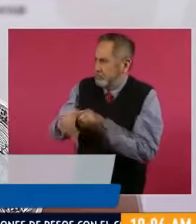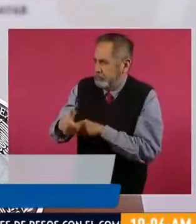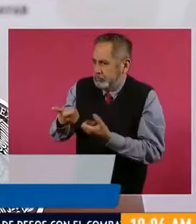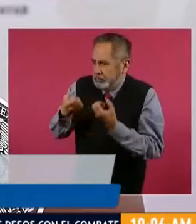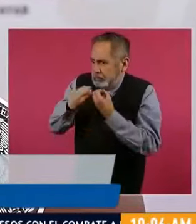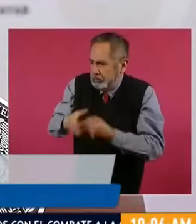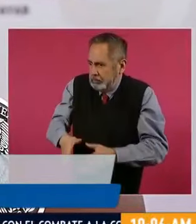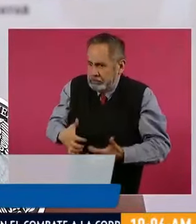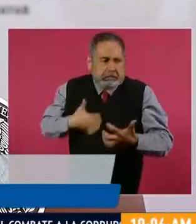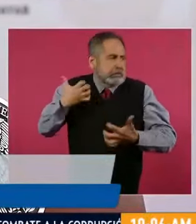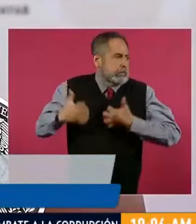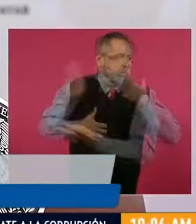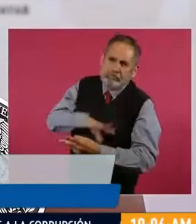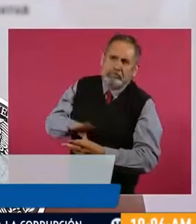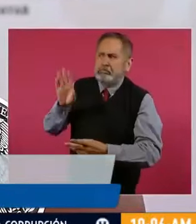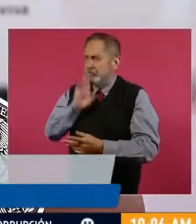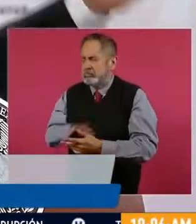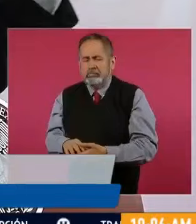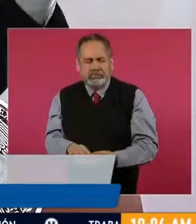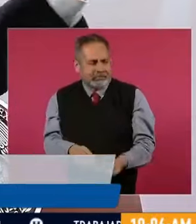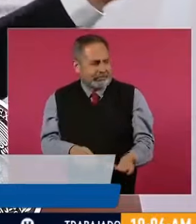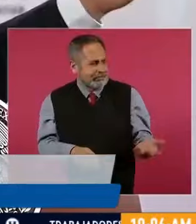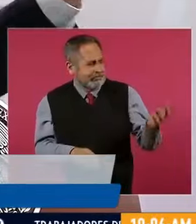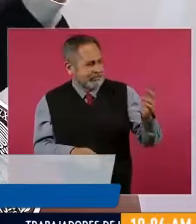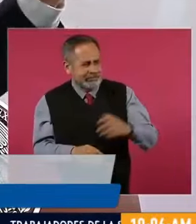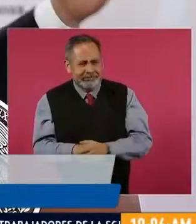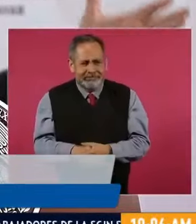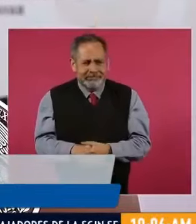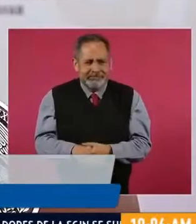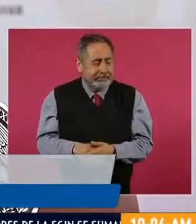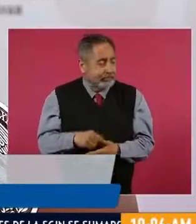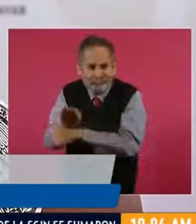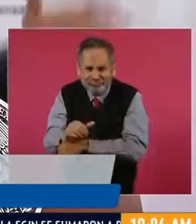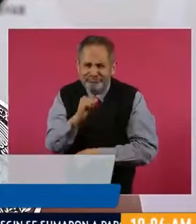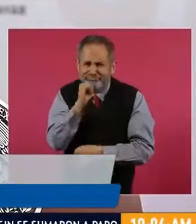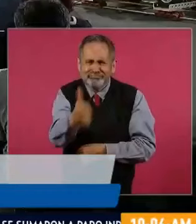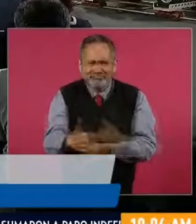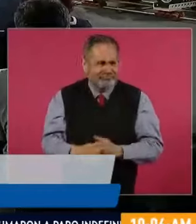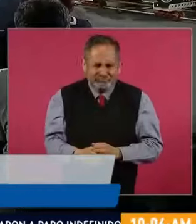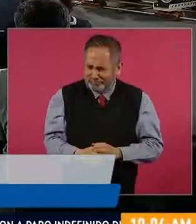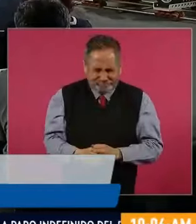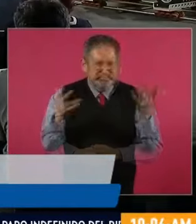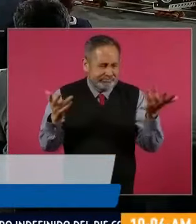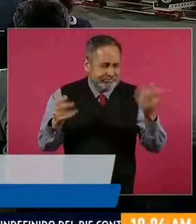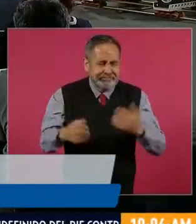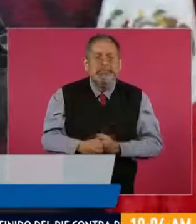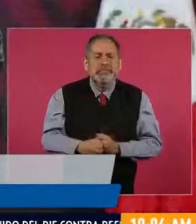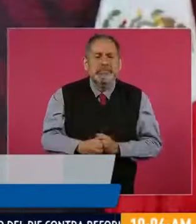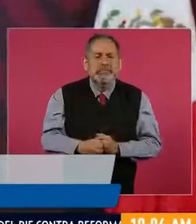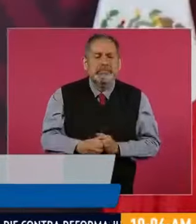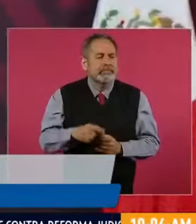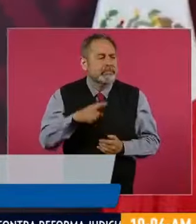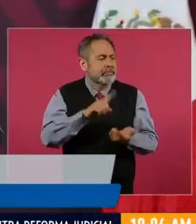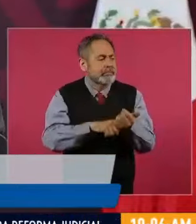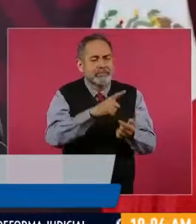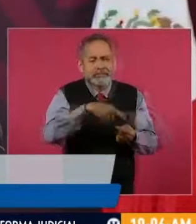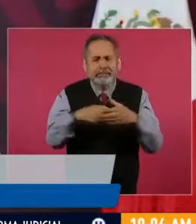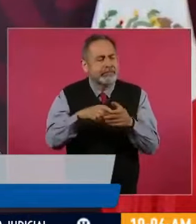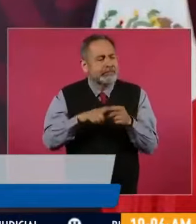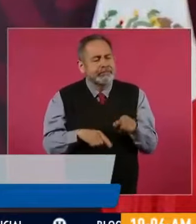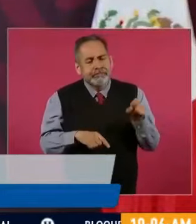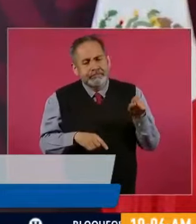intereses. Agréguenle que no representan al pueblo, sino que son los